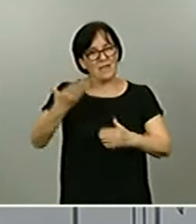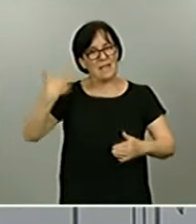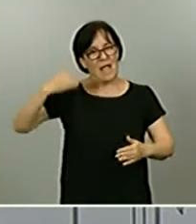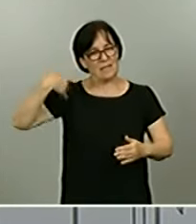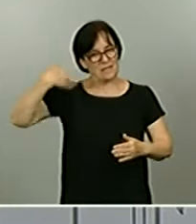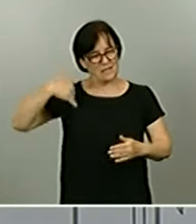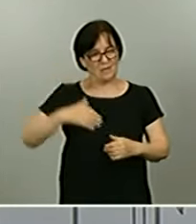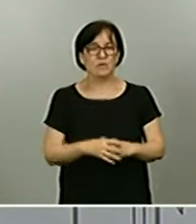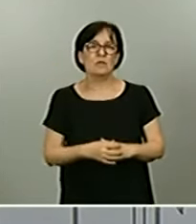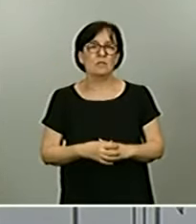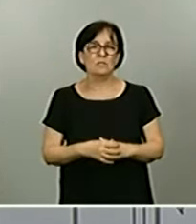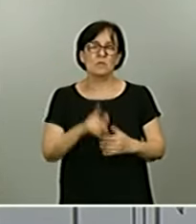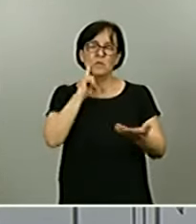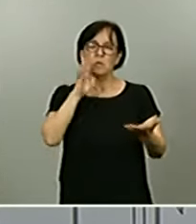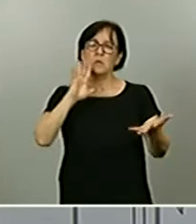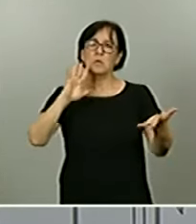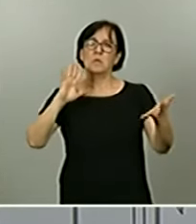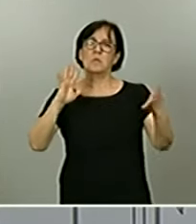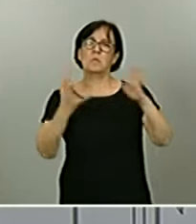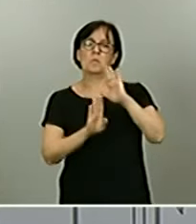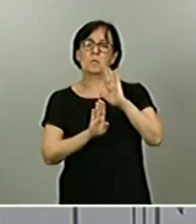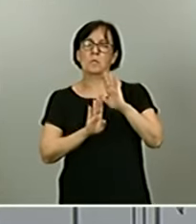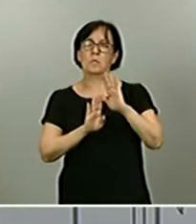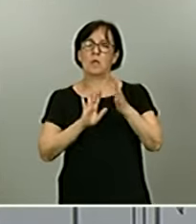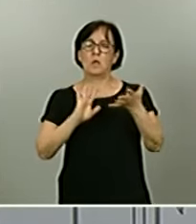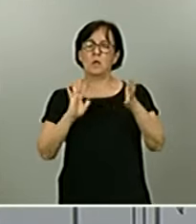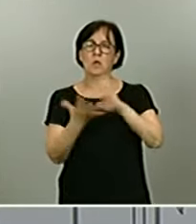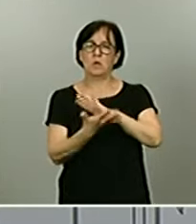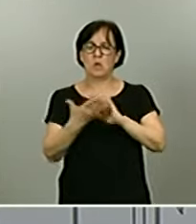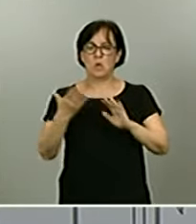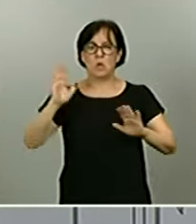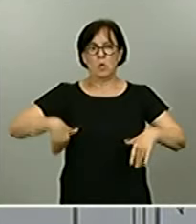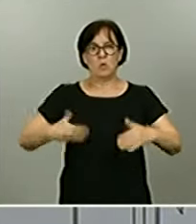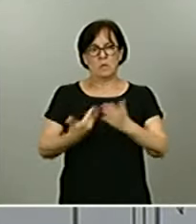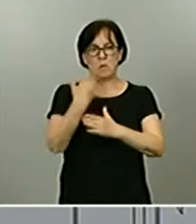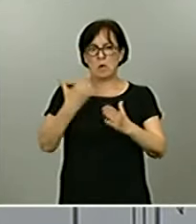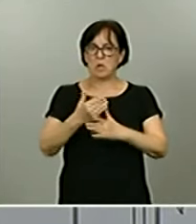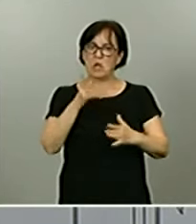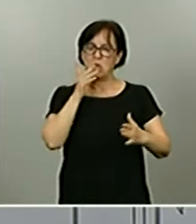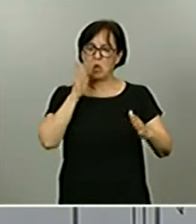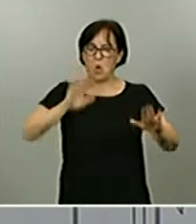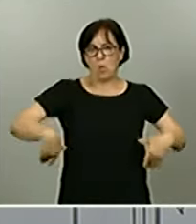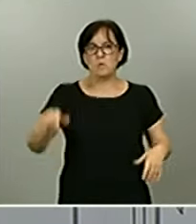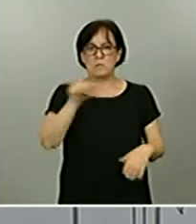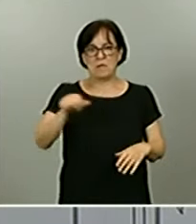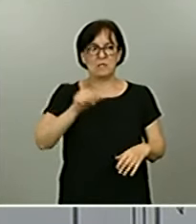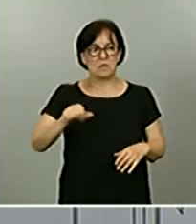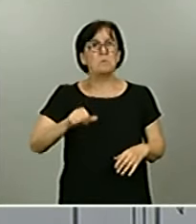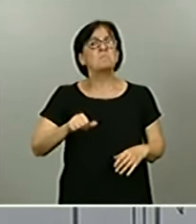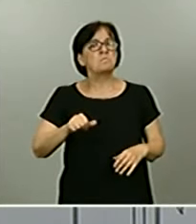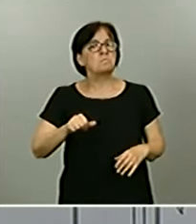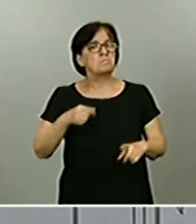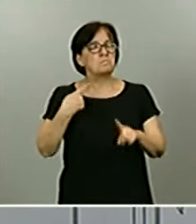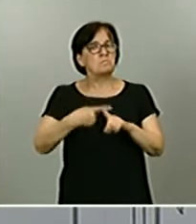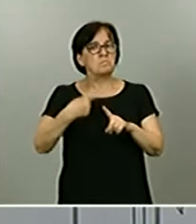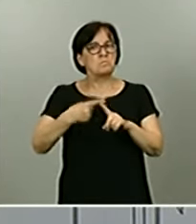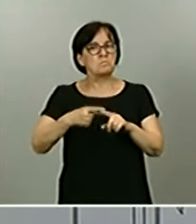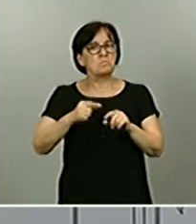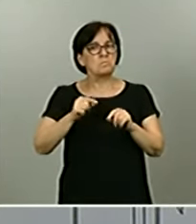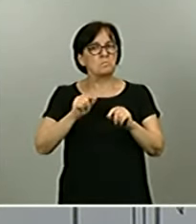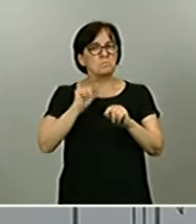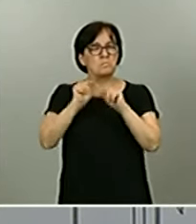una evolución, como en los últimos días, incluso yo diría ya últimas semanas, muy favorable de la epidemia, pero sabiendo que